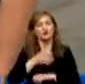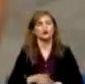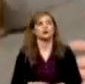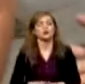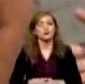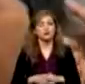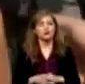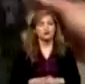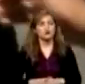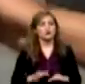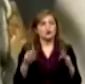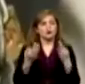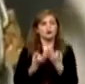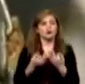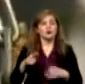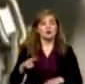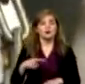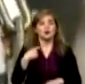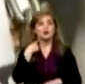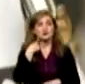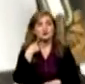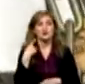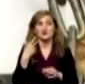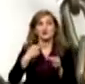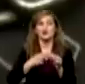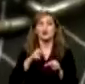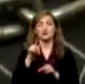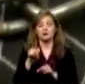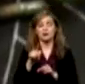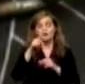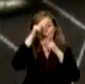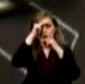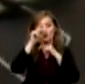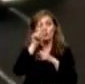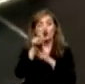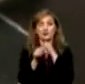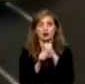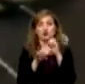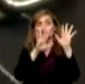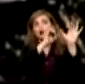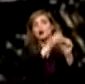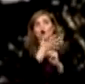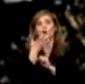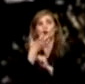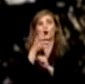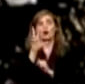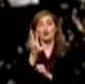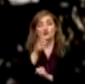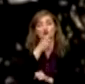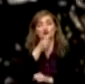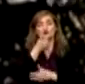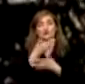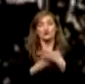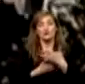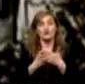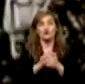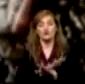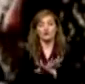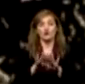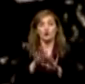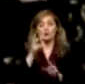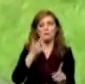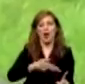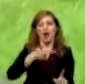drama humano de los familiares también estuvo presente al conmemorarse un año del secuestro de los 3 periodistas que terminó con